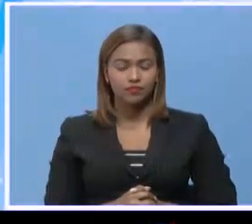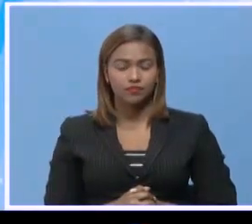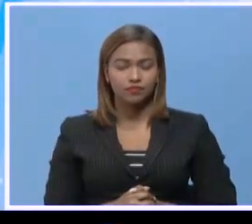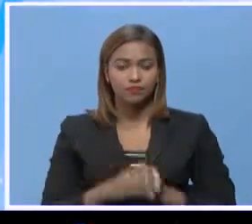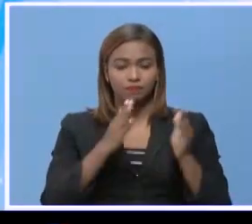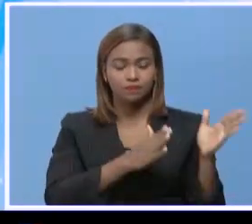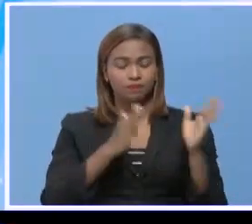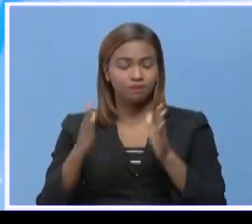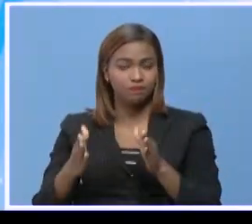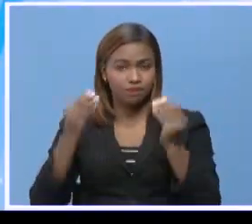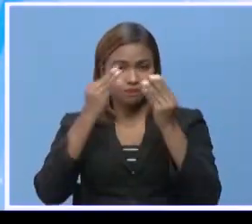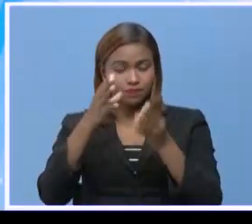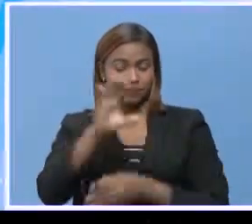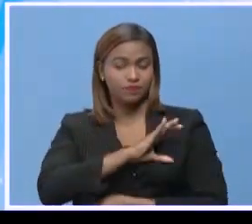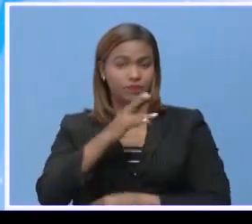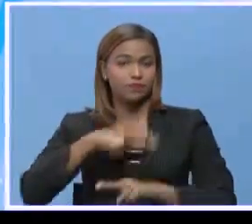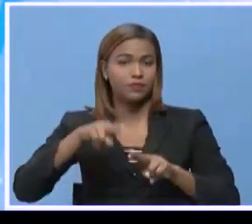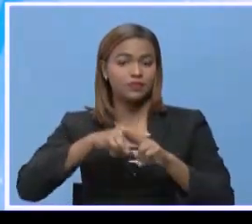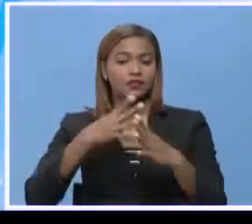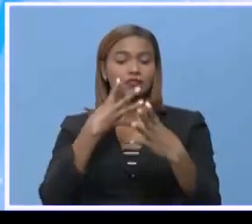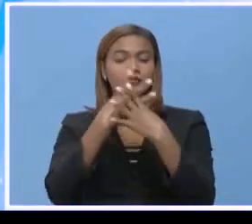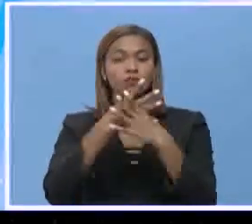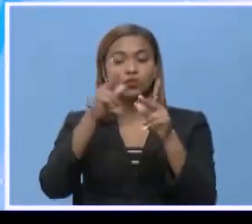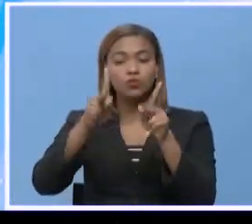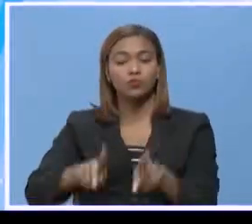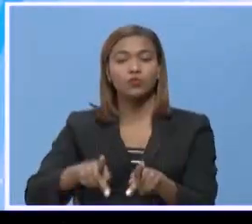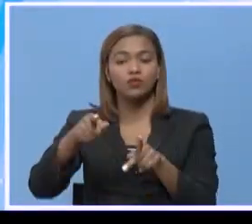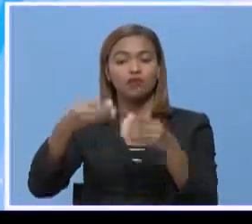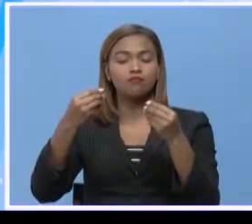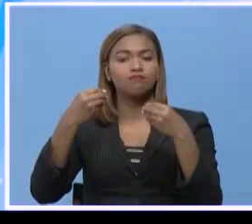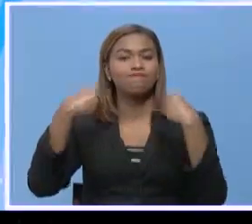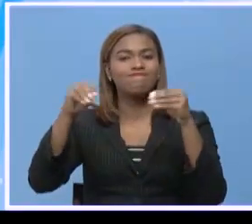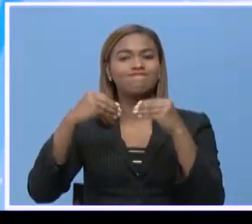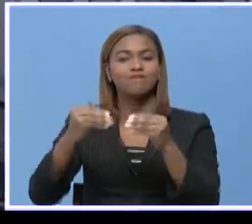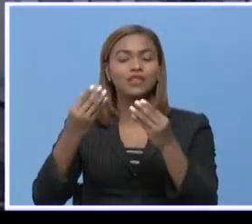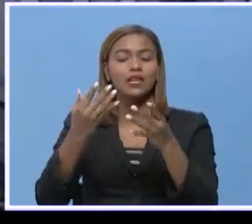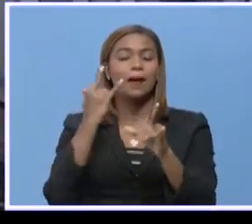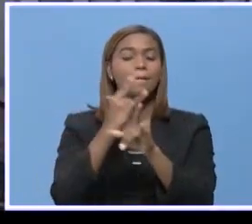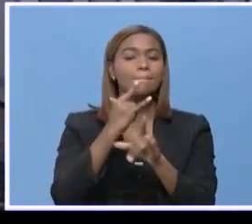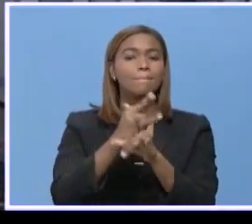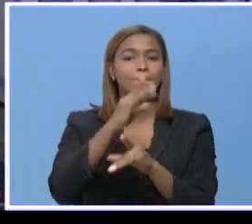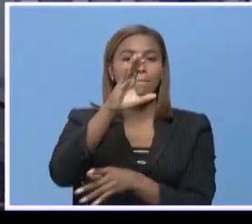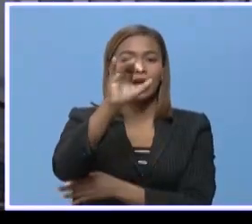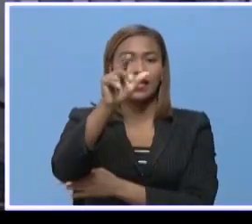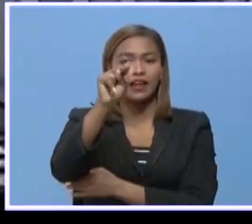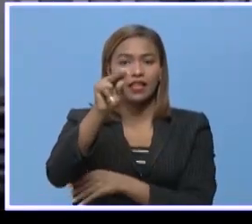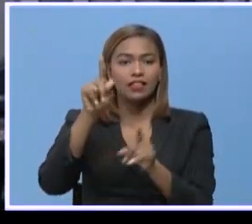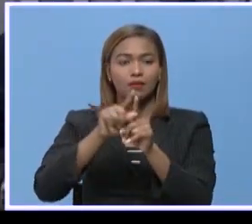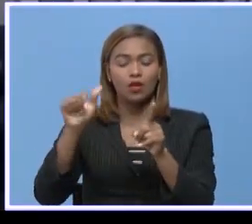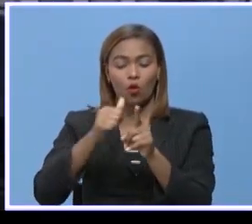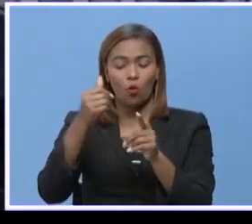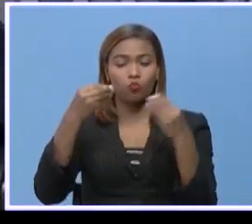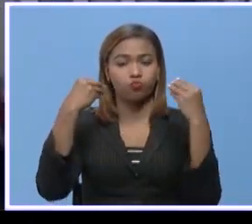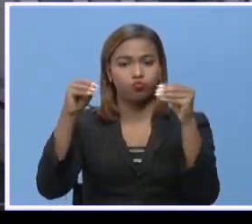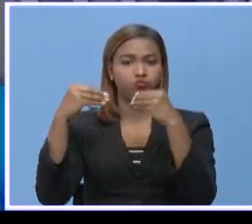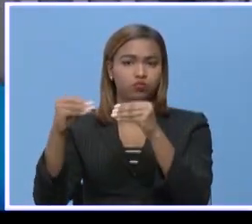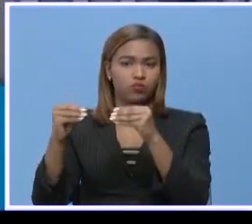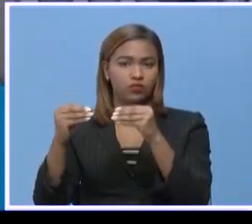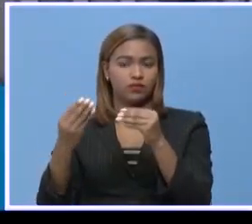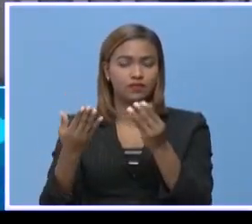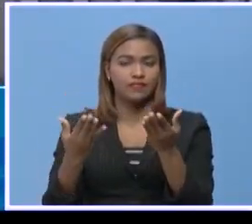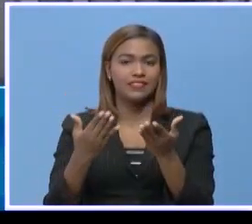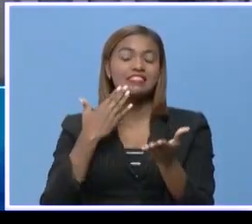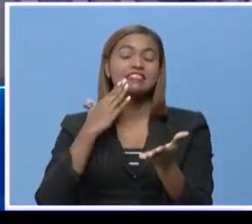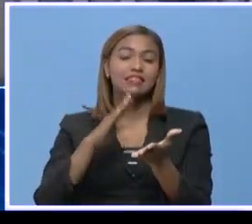Señores, en otro hecho, la Policía Nacional apresó a una persona que se dedicaba a comercializar clerén y otras